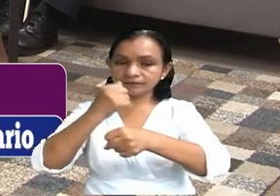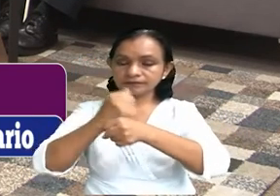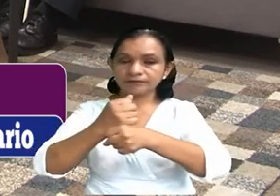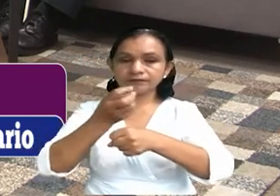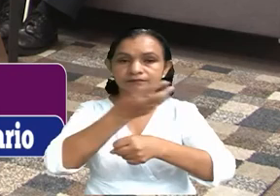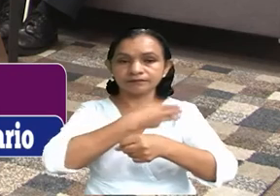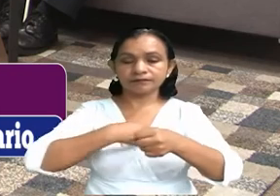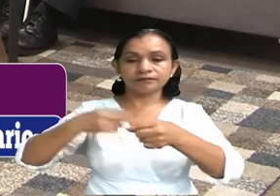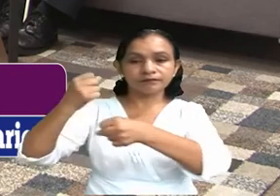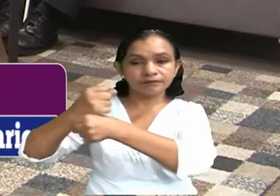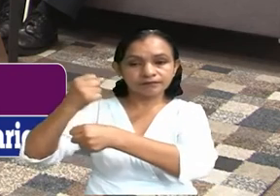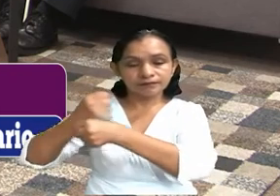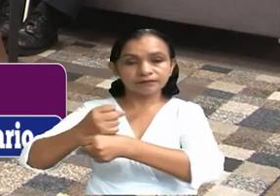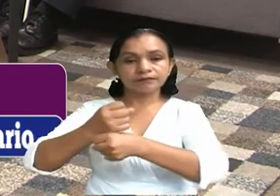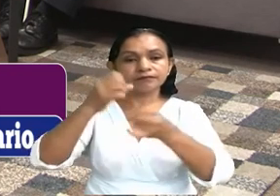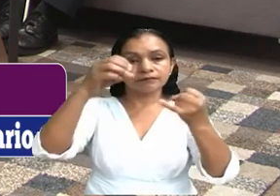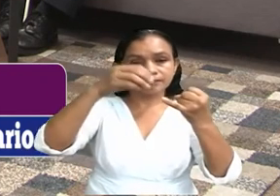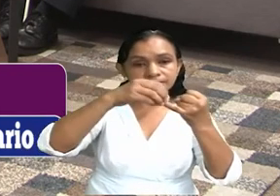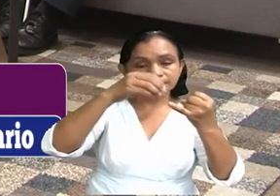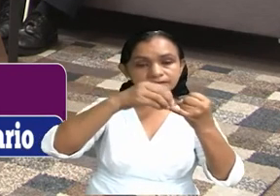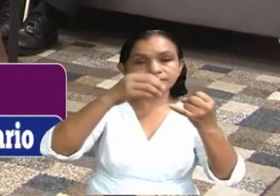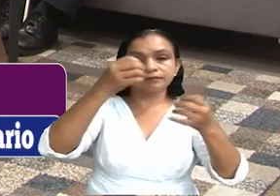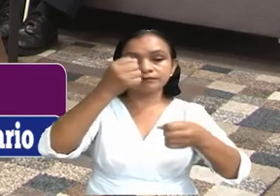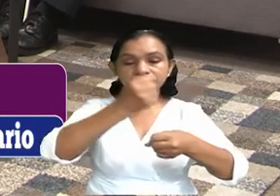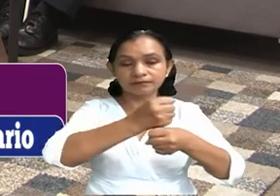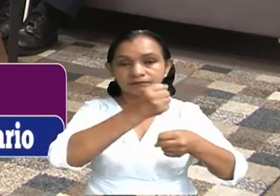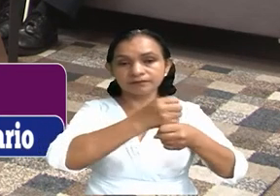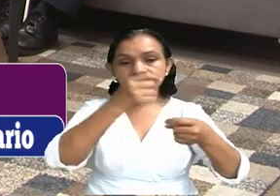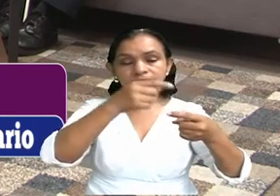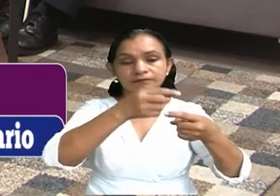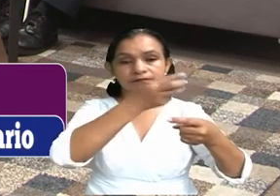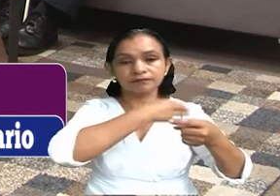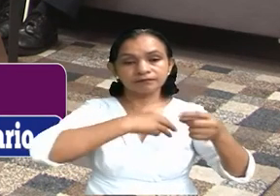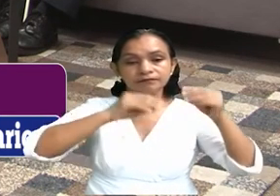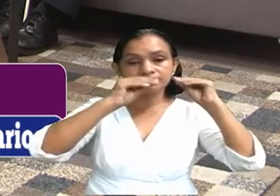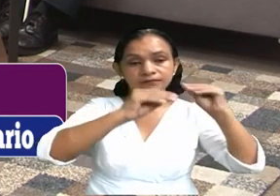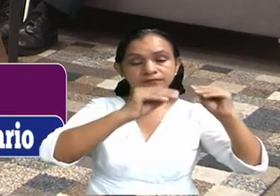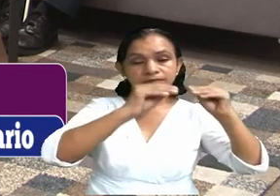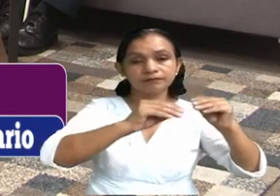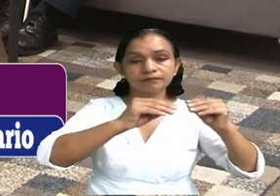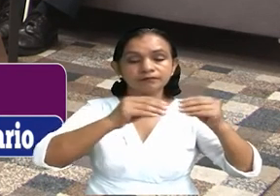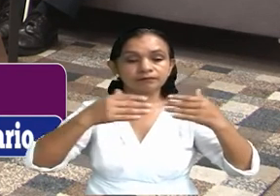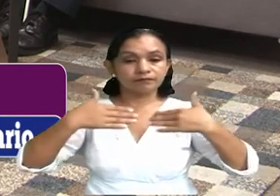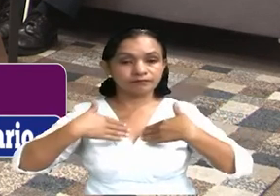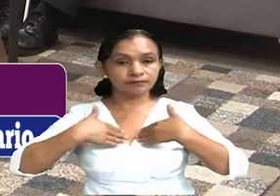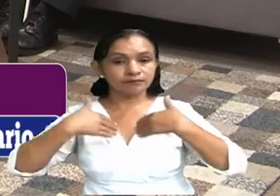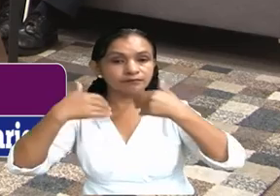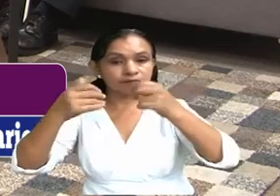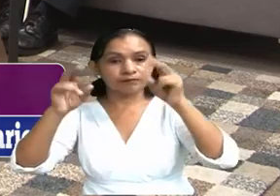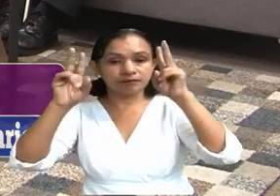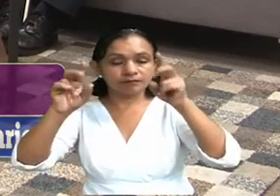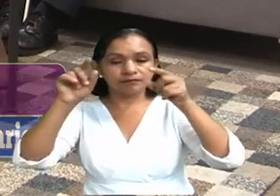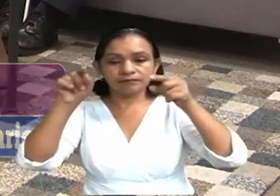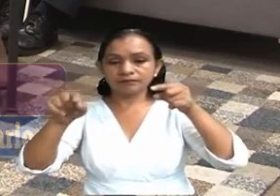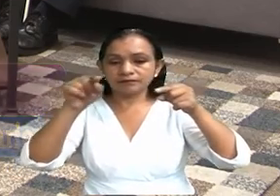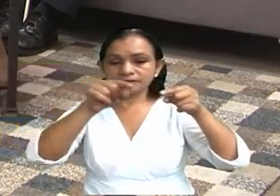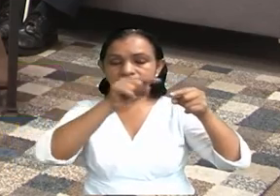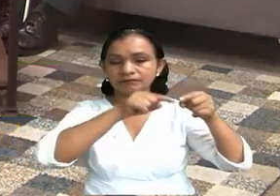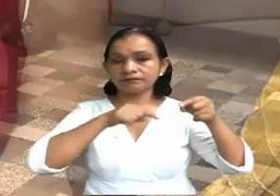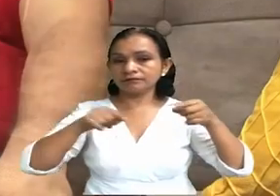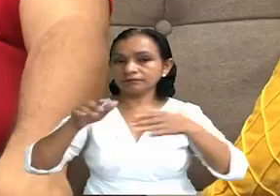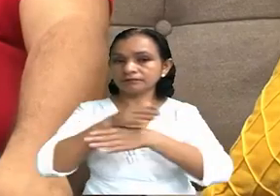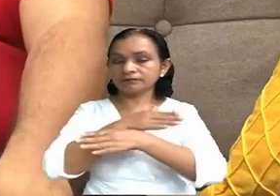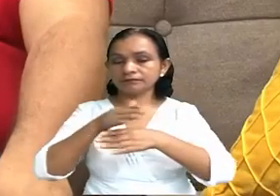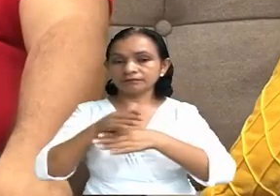de la formación técnica, en la habilitación laboral, el MINED en el ámbito educativo, el MINSA en el ámbito de la salud. Así es.